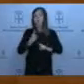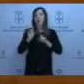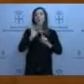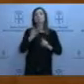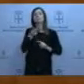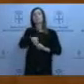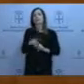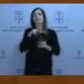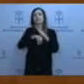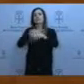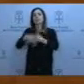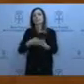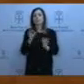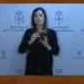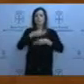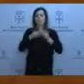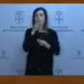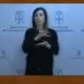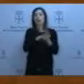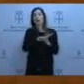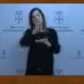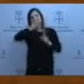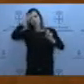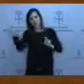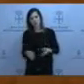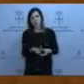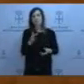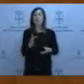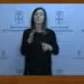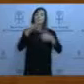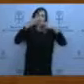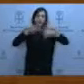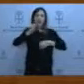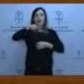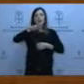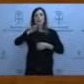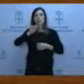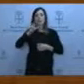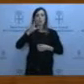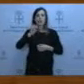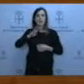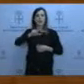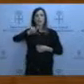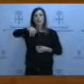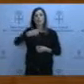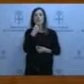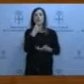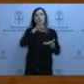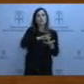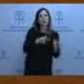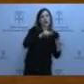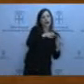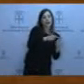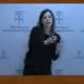hablar de otras cosas. Es verdad que Napoleón decía que cuando el enemigo se equivoca no lo entretengas, pero